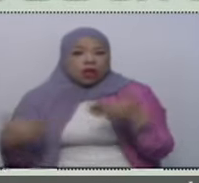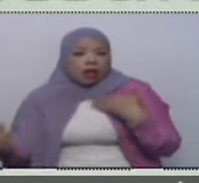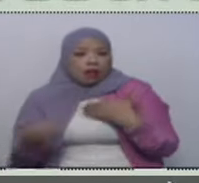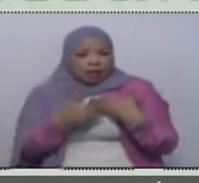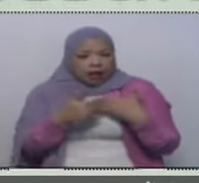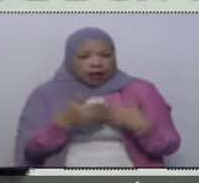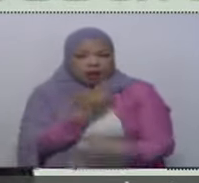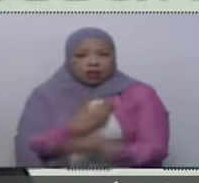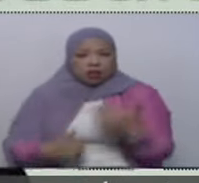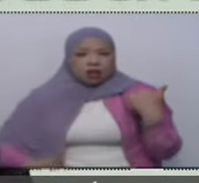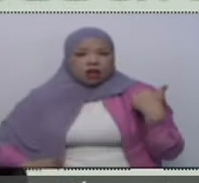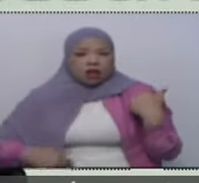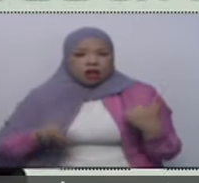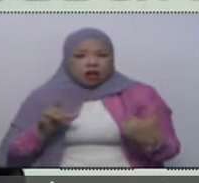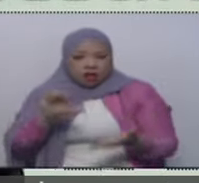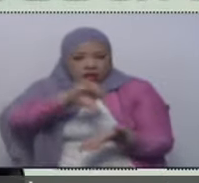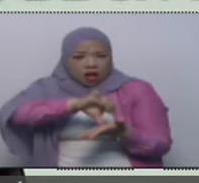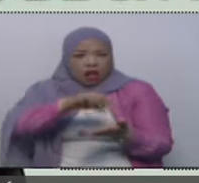de Irán a Israel.